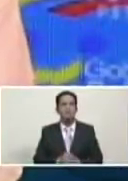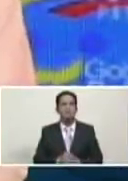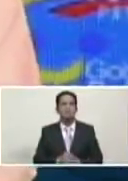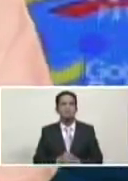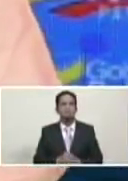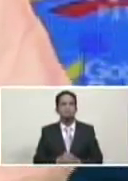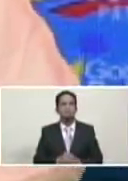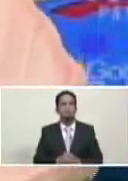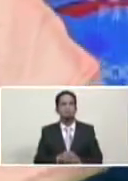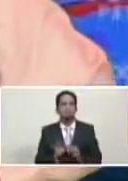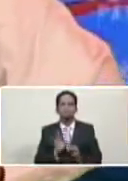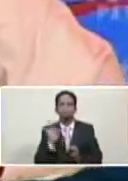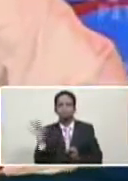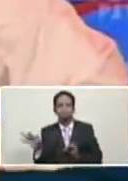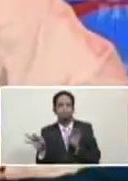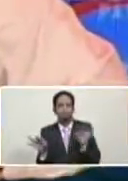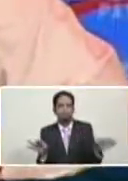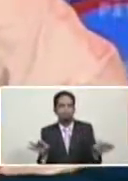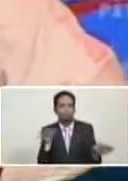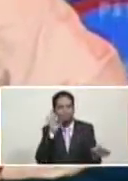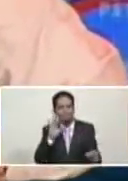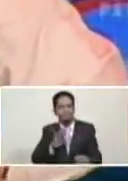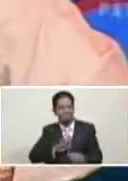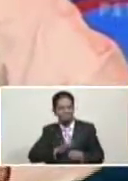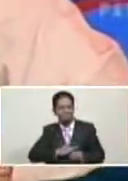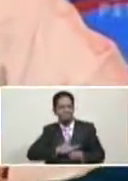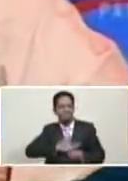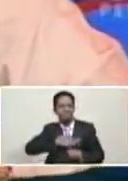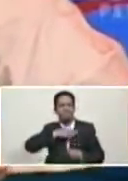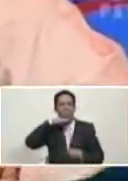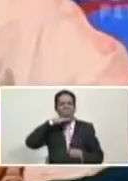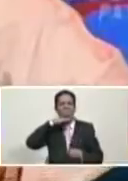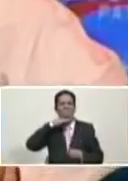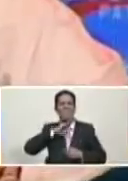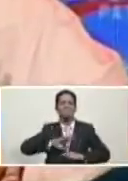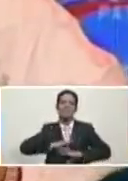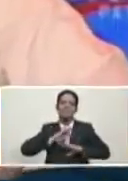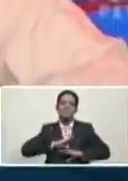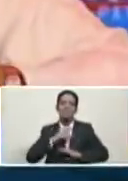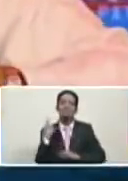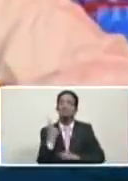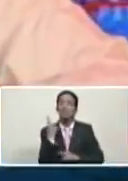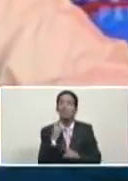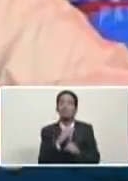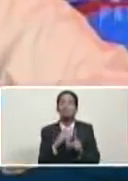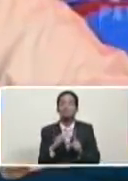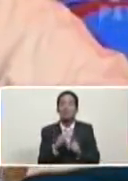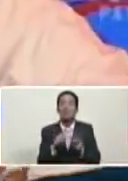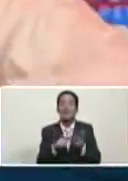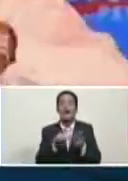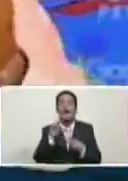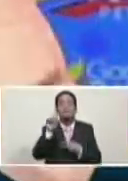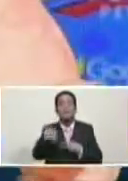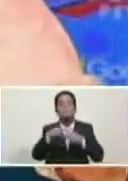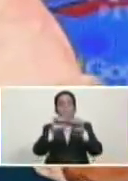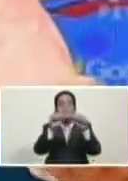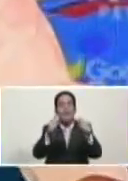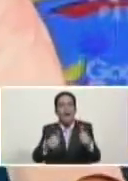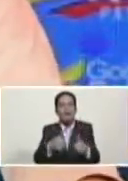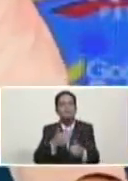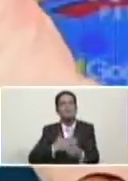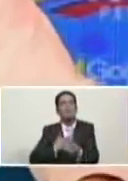Llenar el alma de esa satisfacción que solo la cultura y el arte